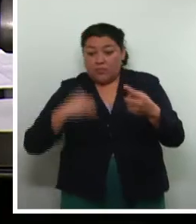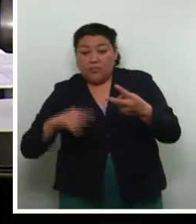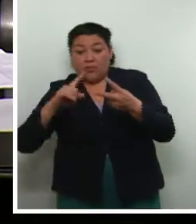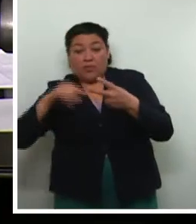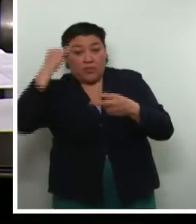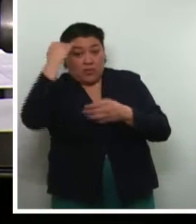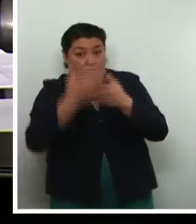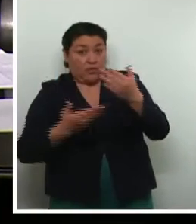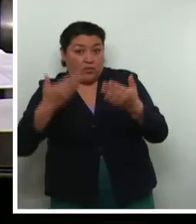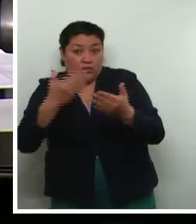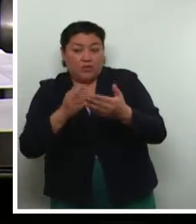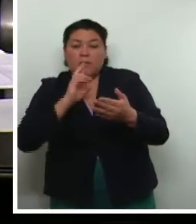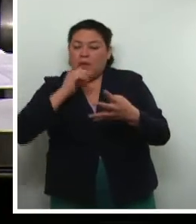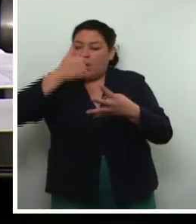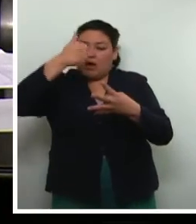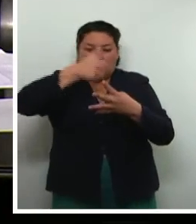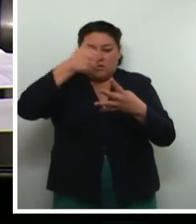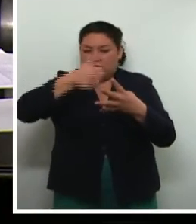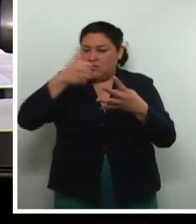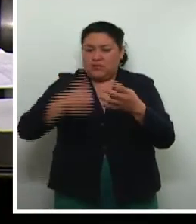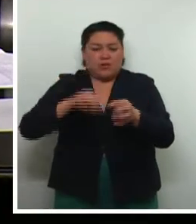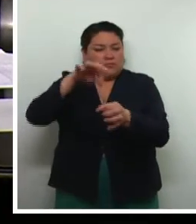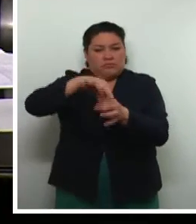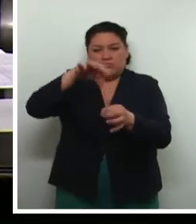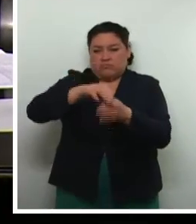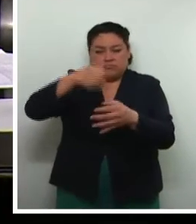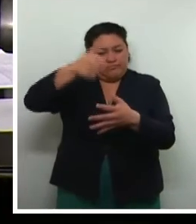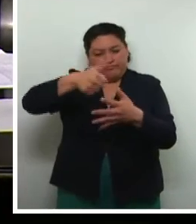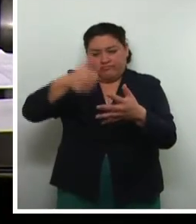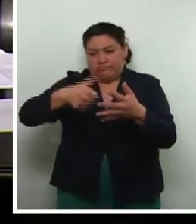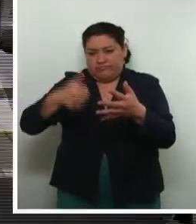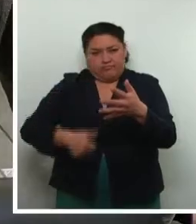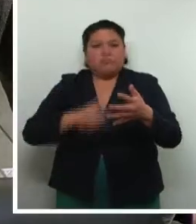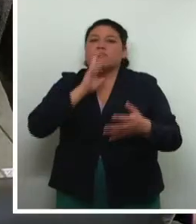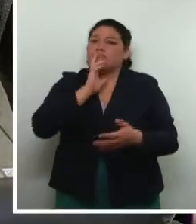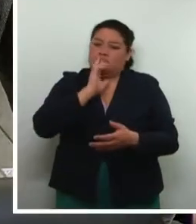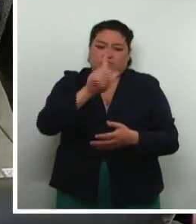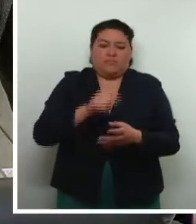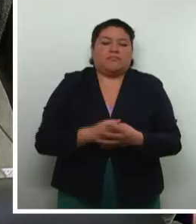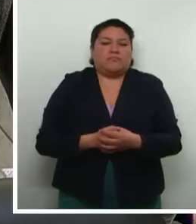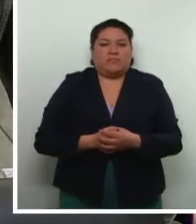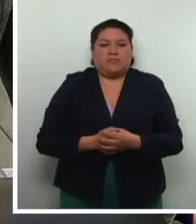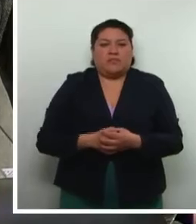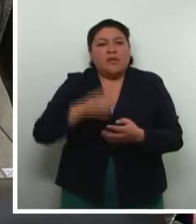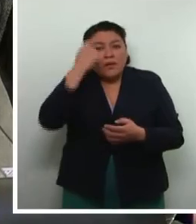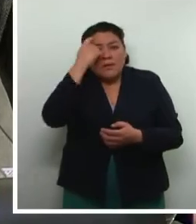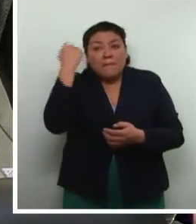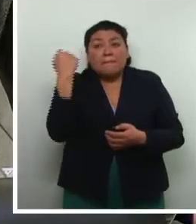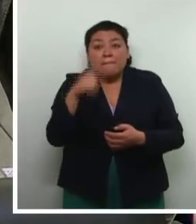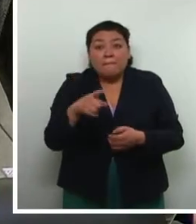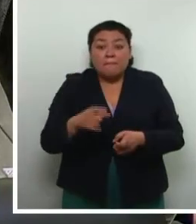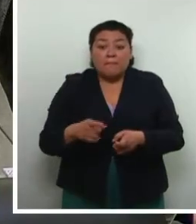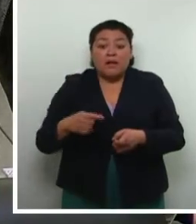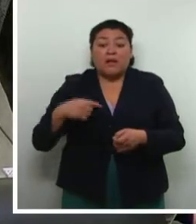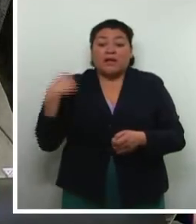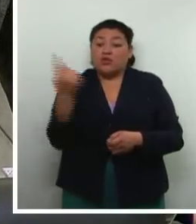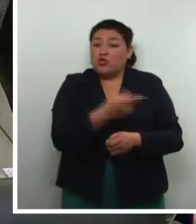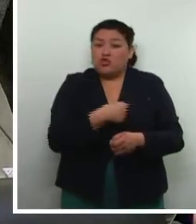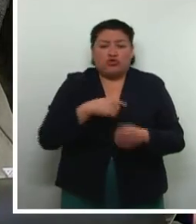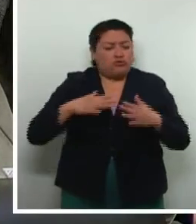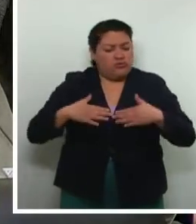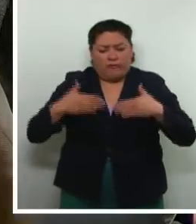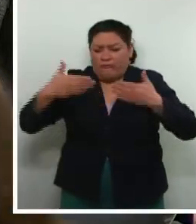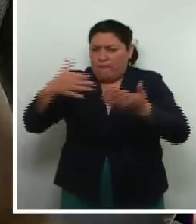vayamos votando como hicimos en el procedimiento anterior. Esto con el ánimo de mantener la